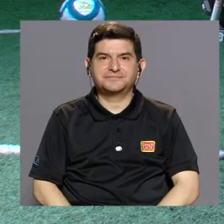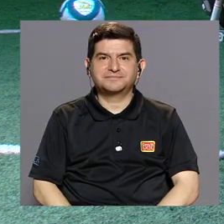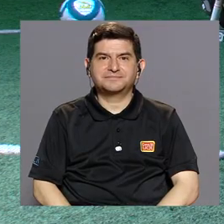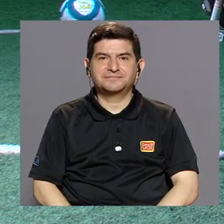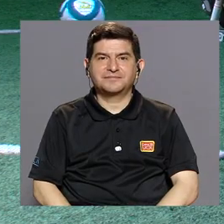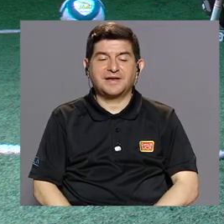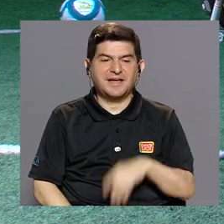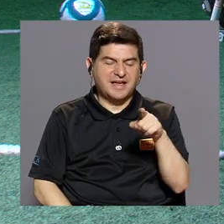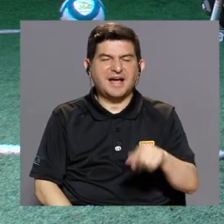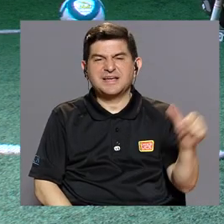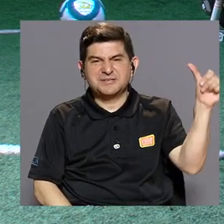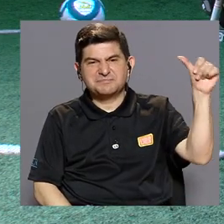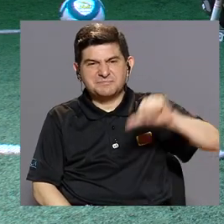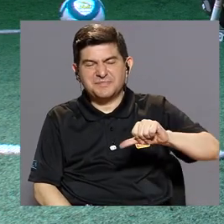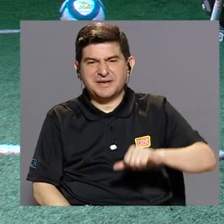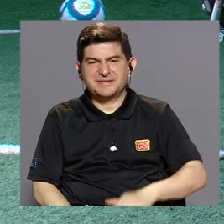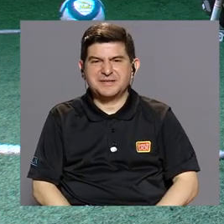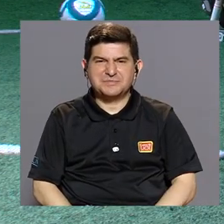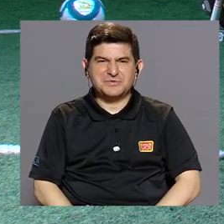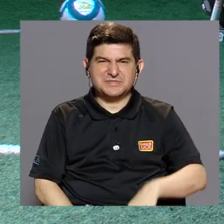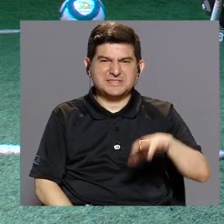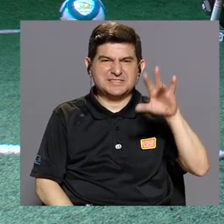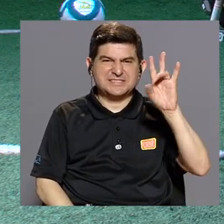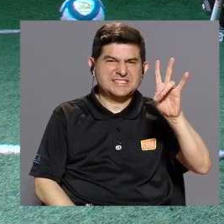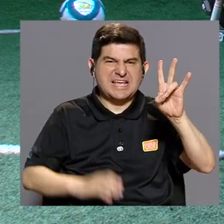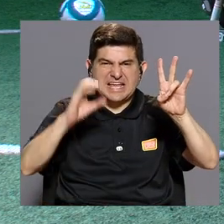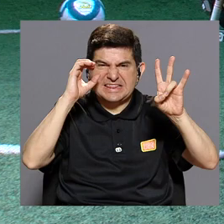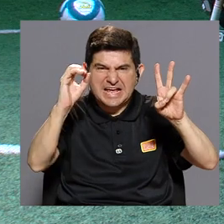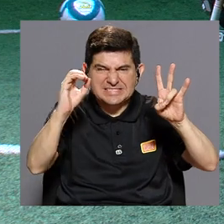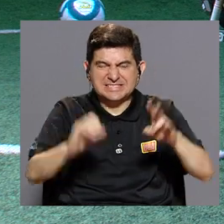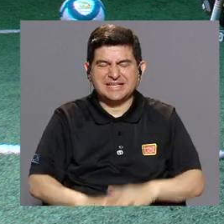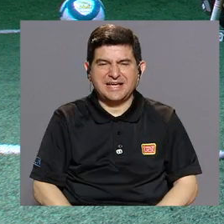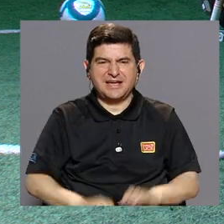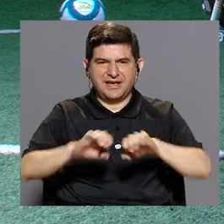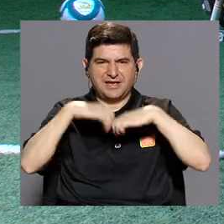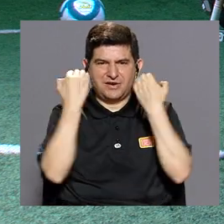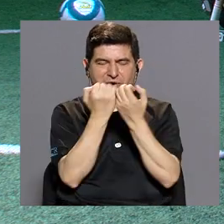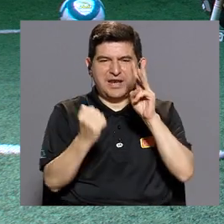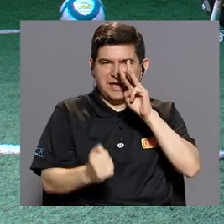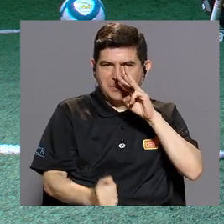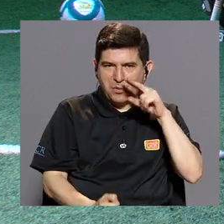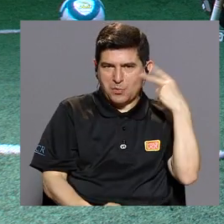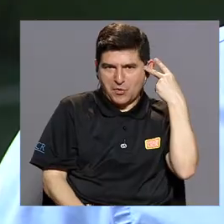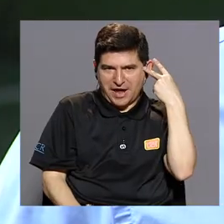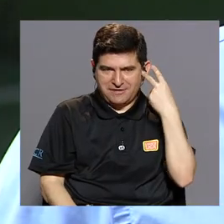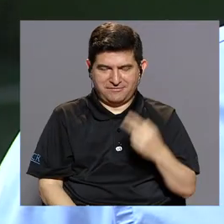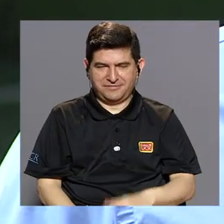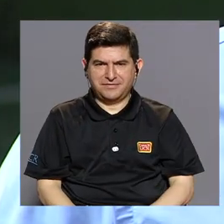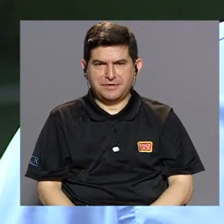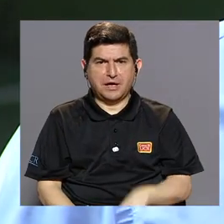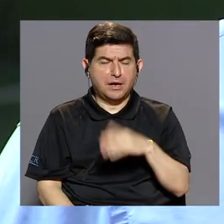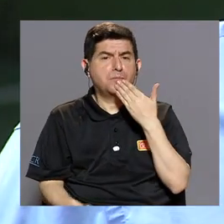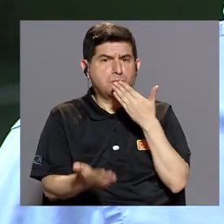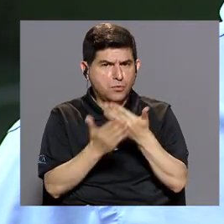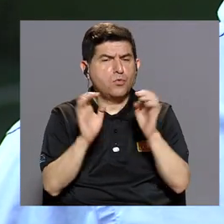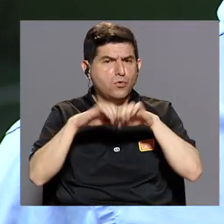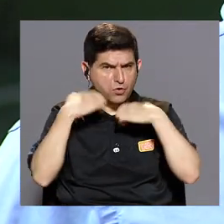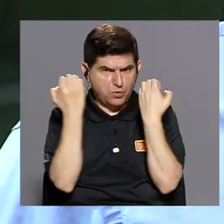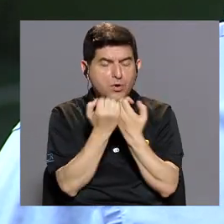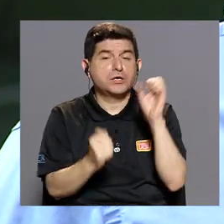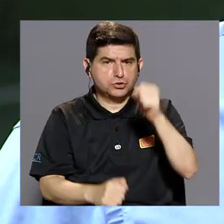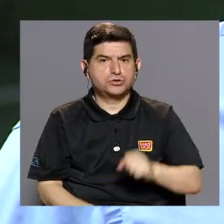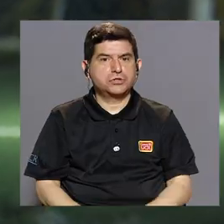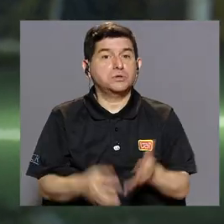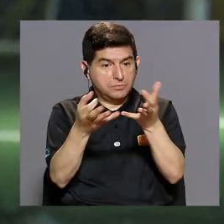Y lo perdimos 7-0, ¿verdad? Metieron 7-0, Moravia, de hecho, me acuerdo muy bien. Eso sigue siendo un equipo muy bueno. Sí, sigue